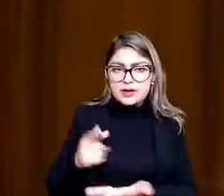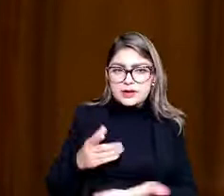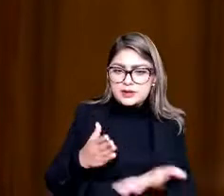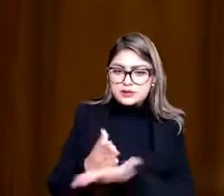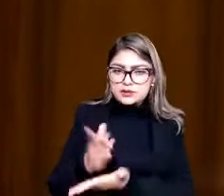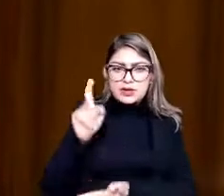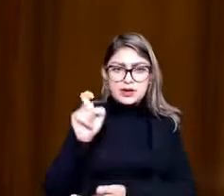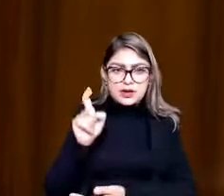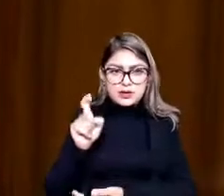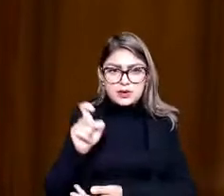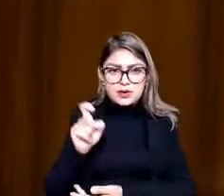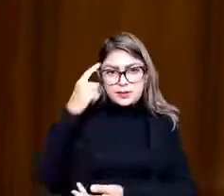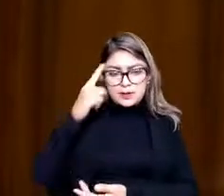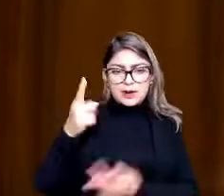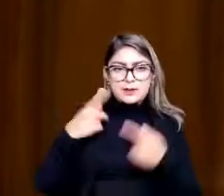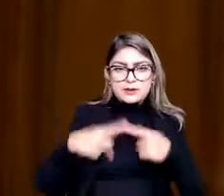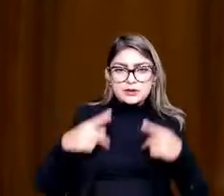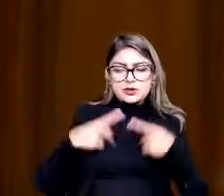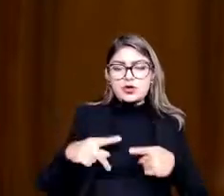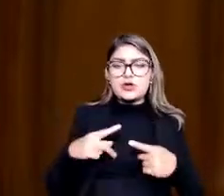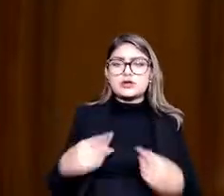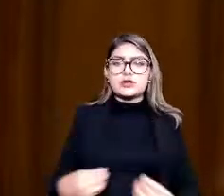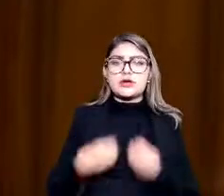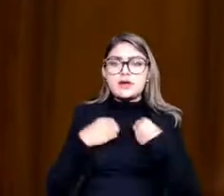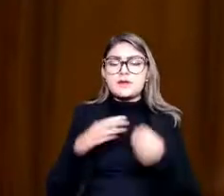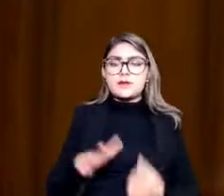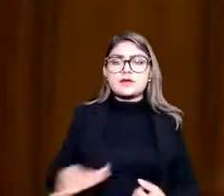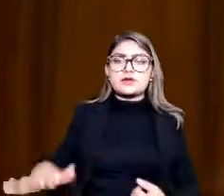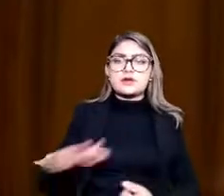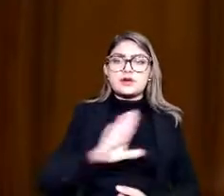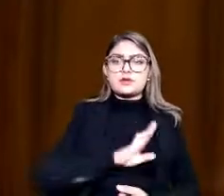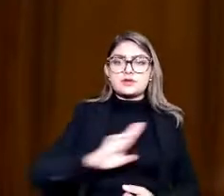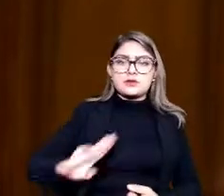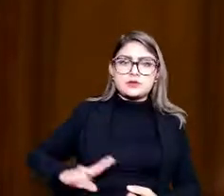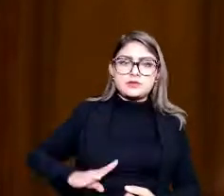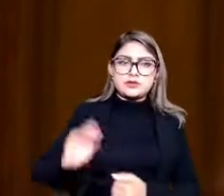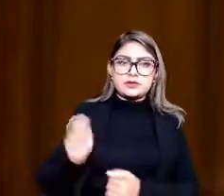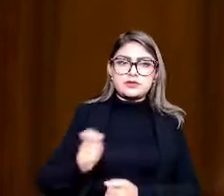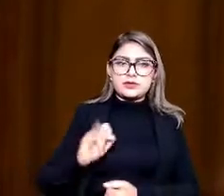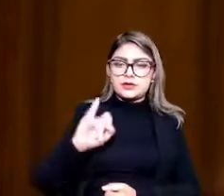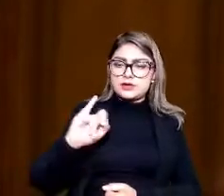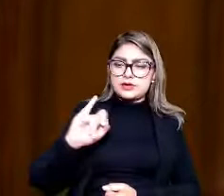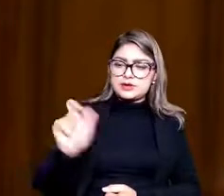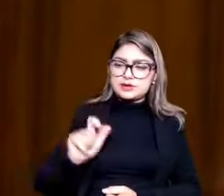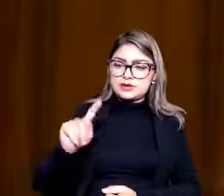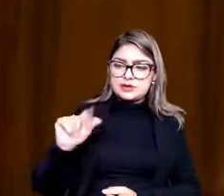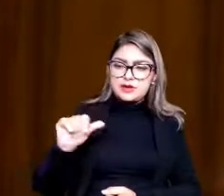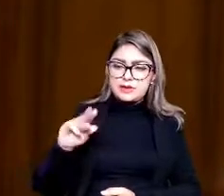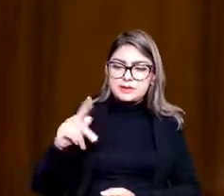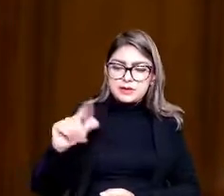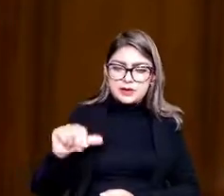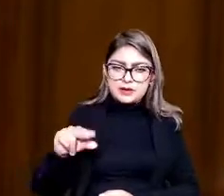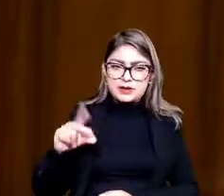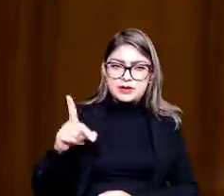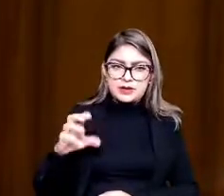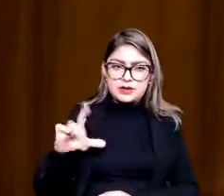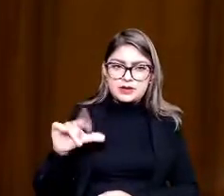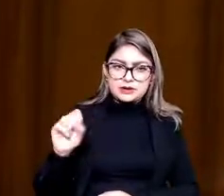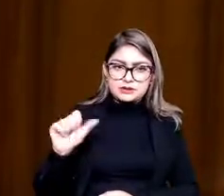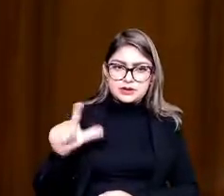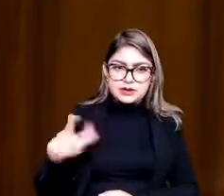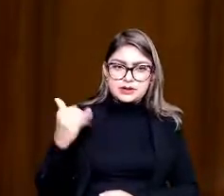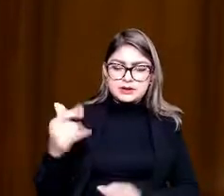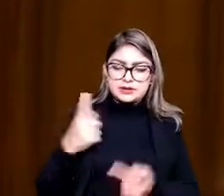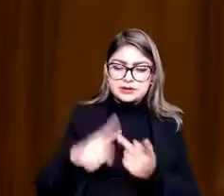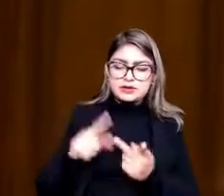para los habitantes de los municipios de Ixtapan de la Sal y Tonatico. Hace unos